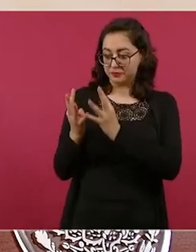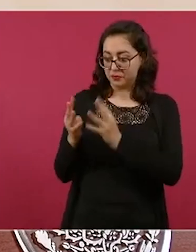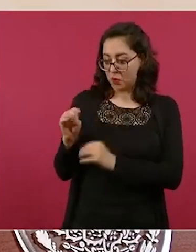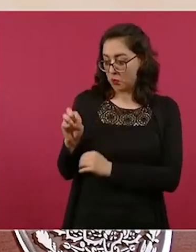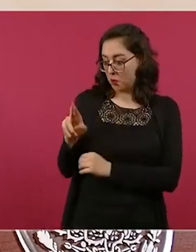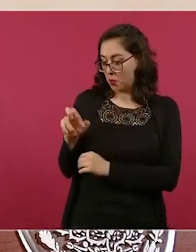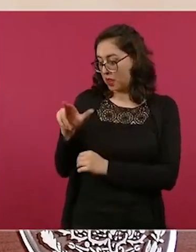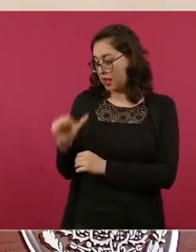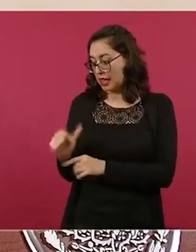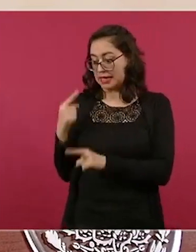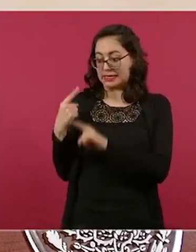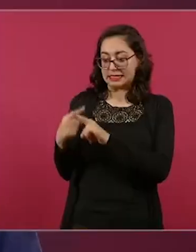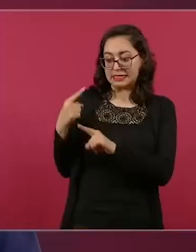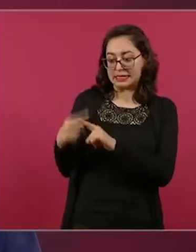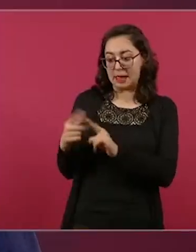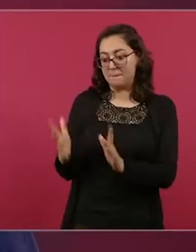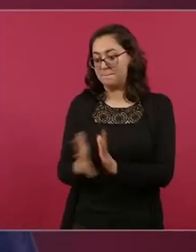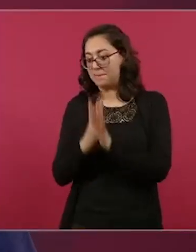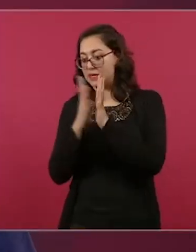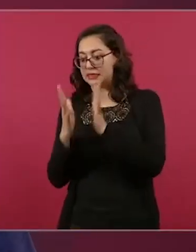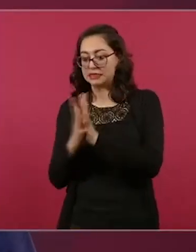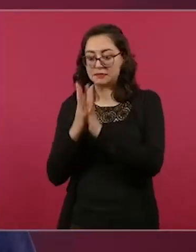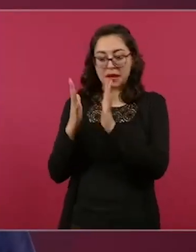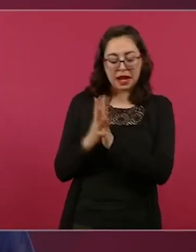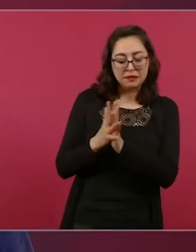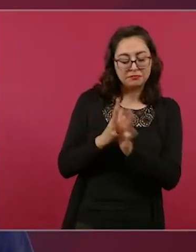el que deben de renunciar,